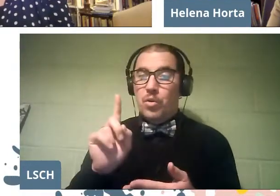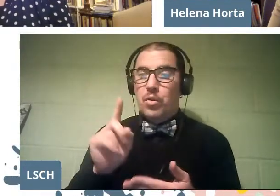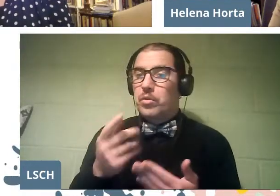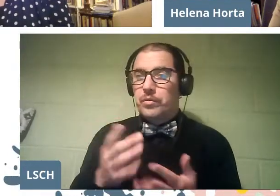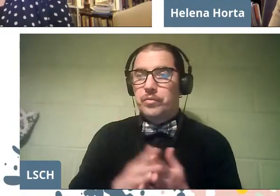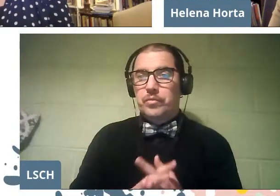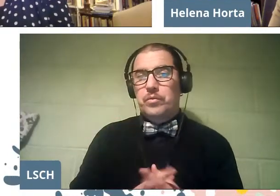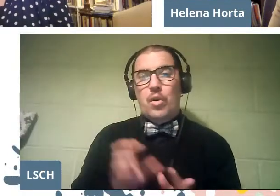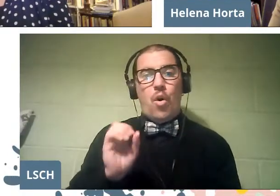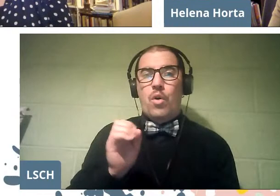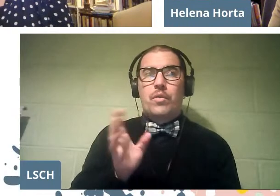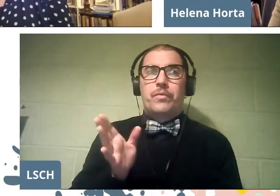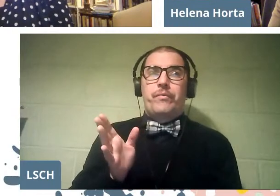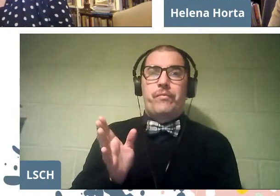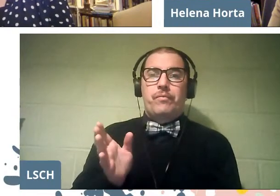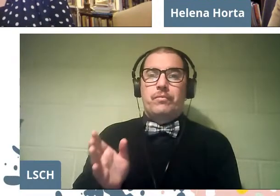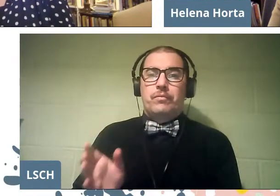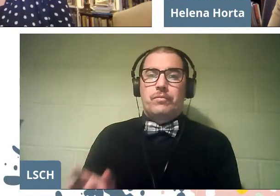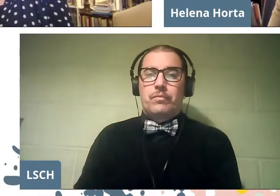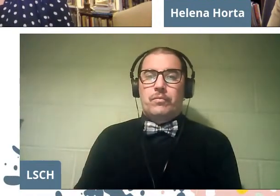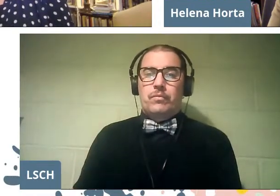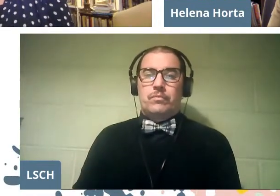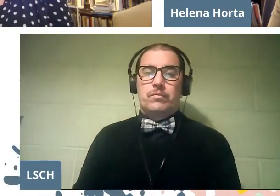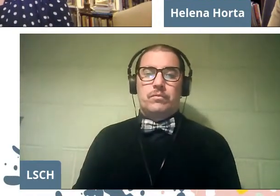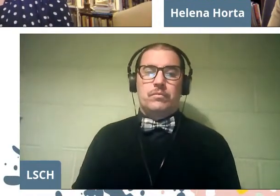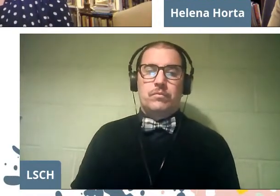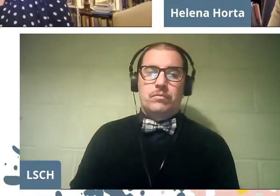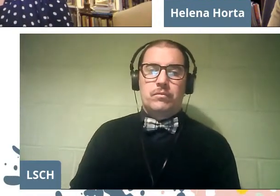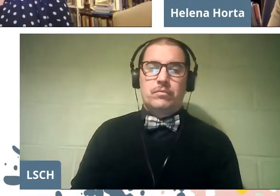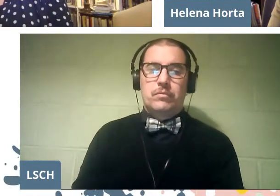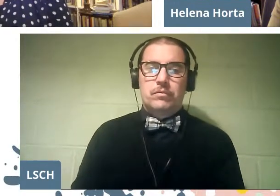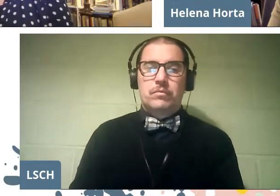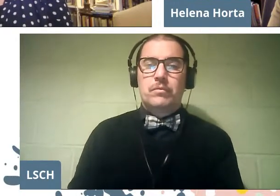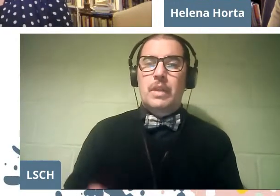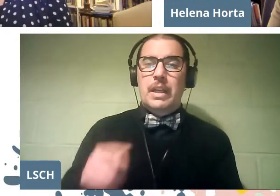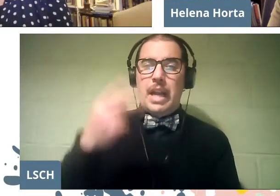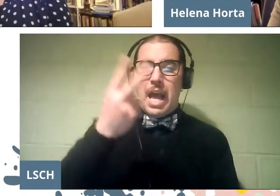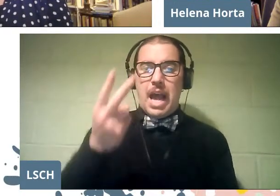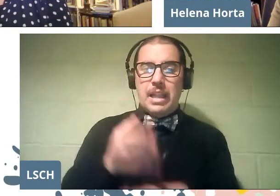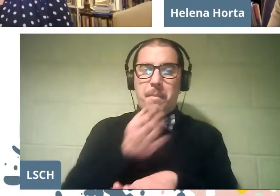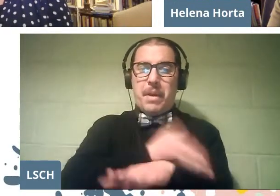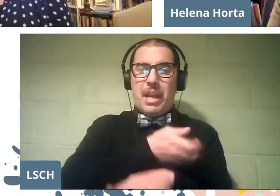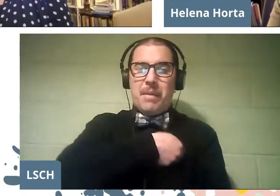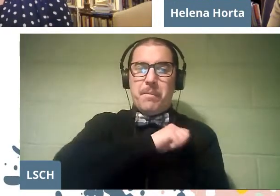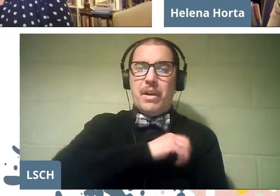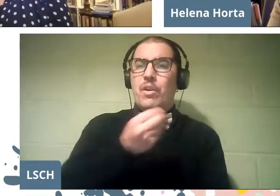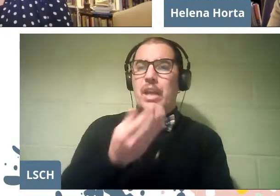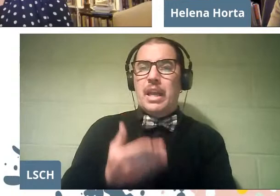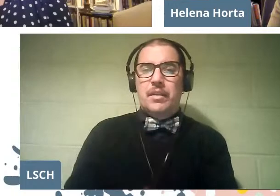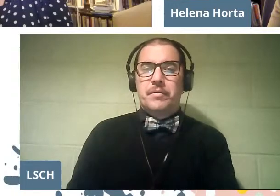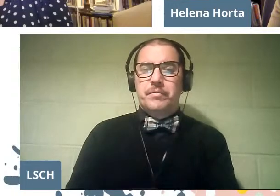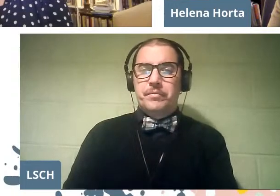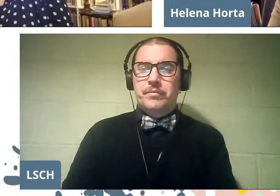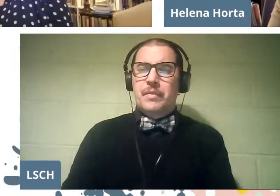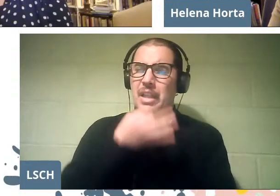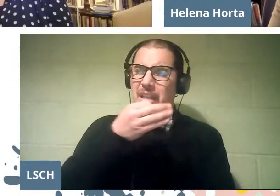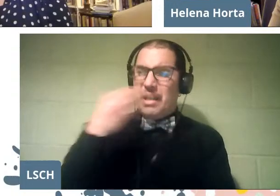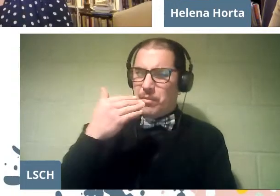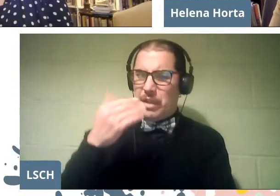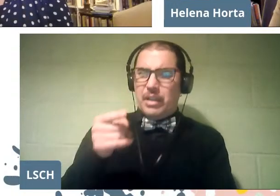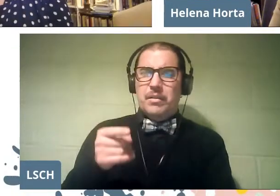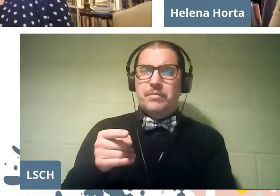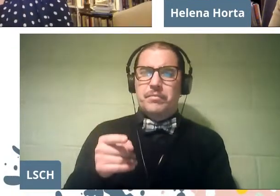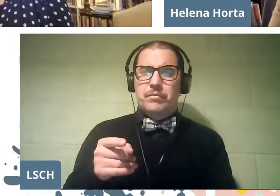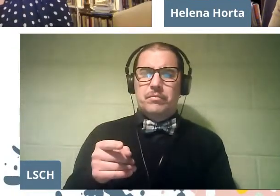producto de la... En el arte prehispánico, en realidad, hay que destacar